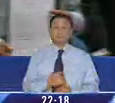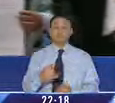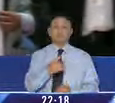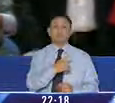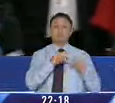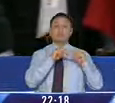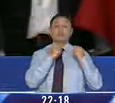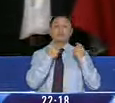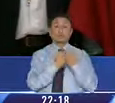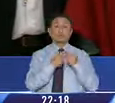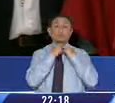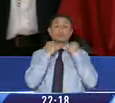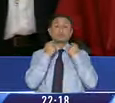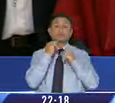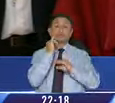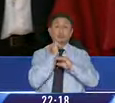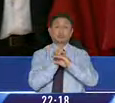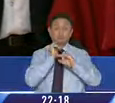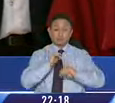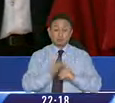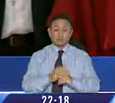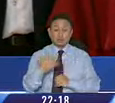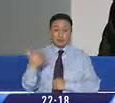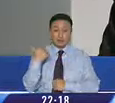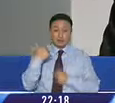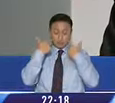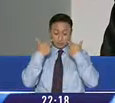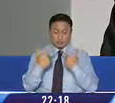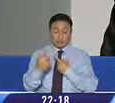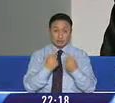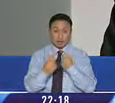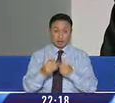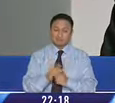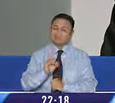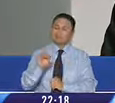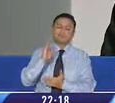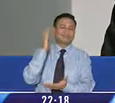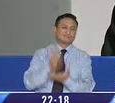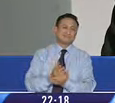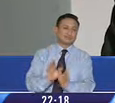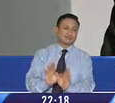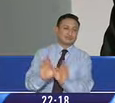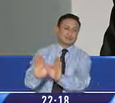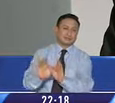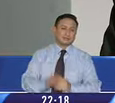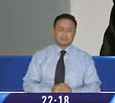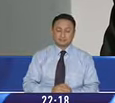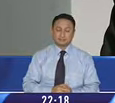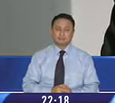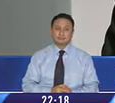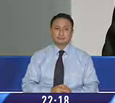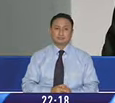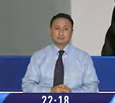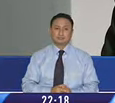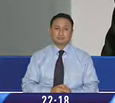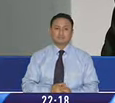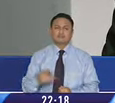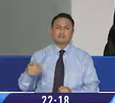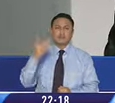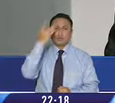Episcopal Ecuatoriana ya no continuará como garante de los diálogos entre el gobierno y las organizaciones indígenas. ¿Cuáles